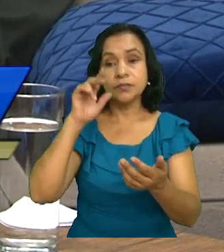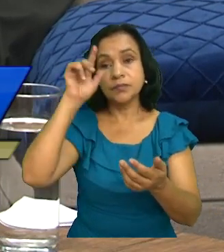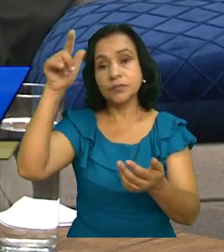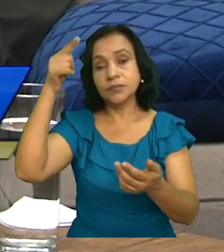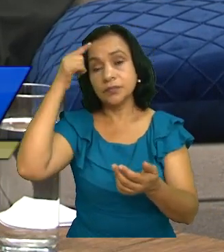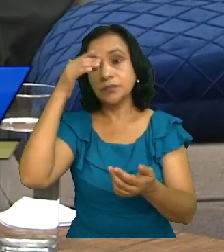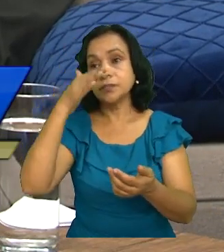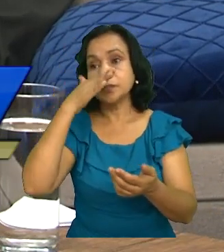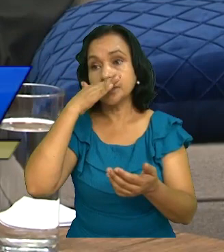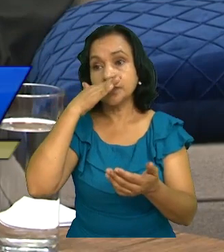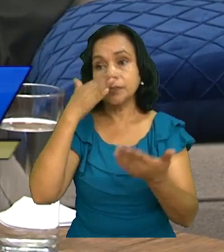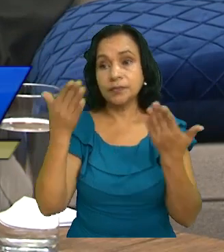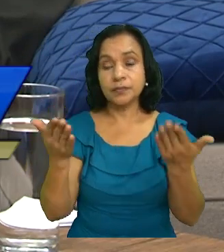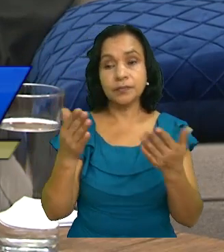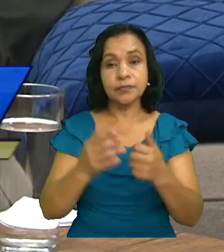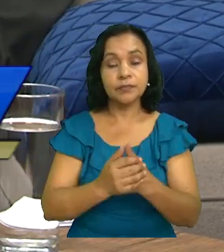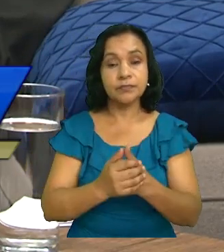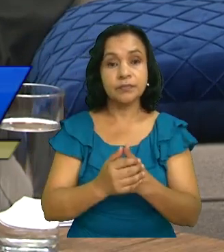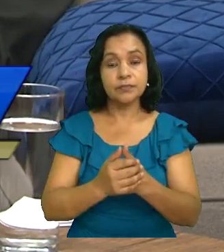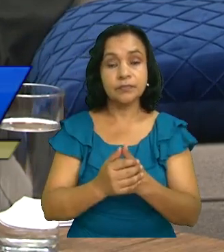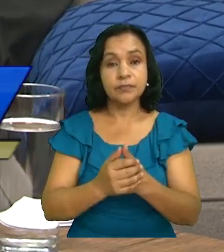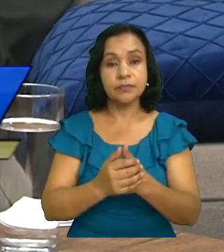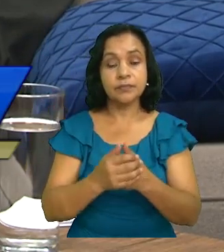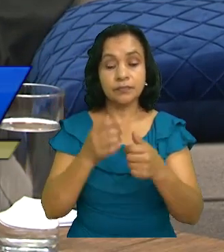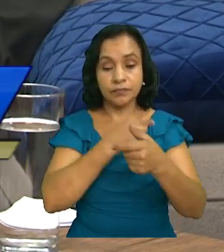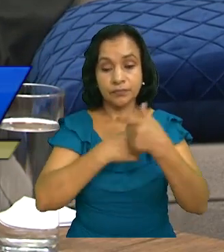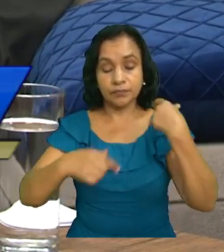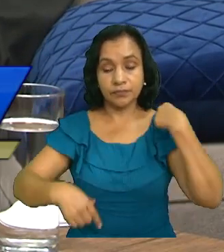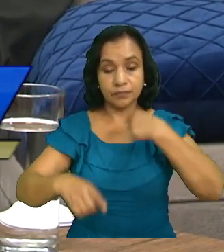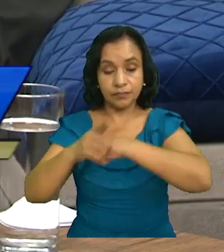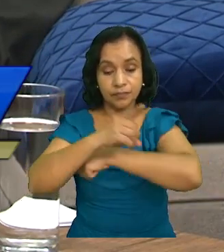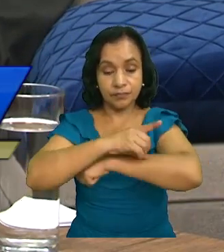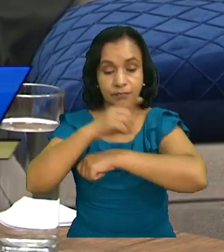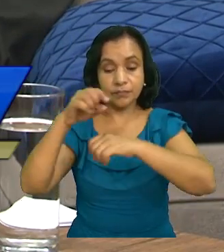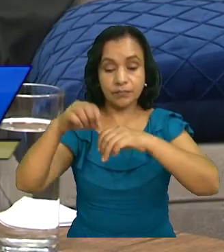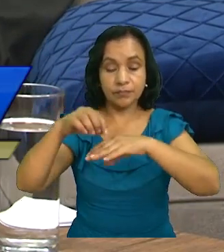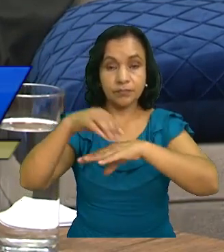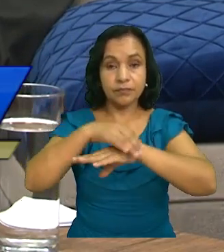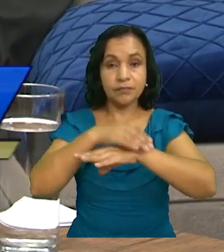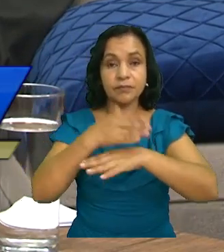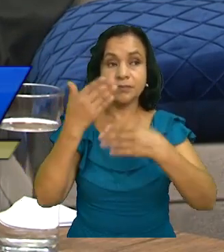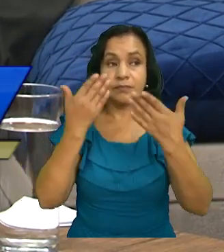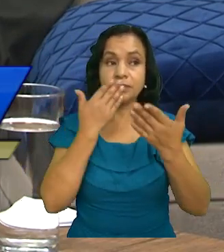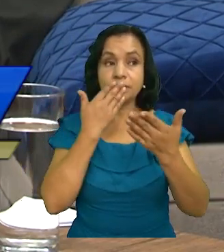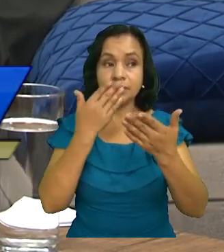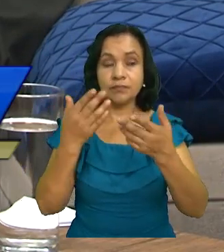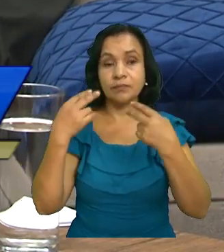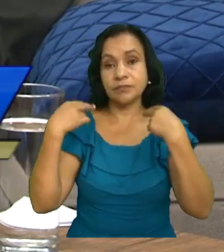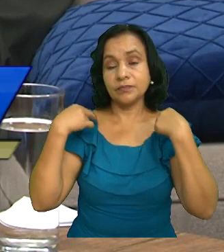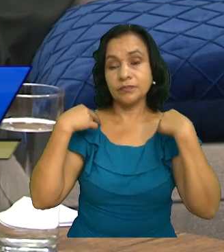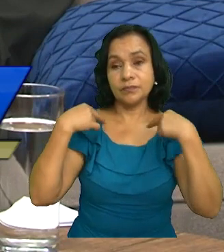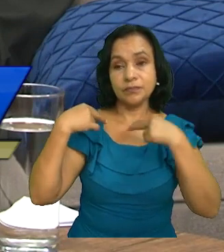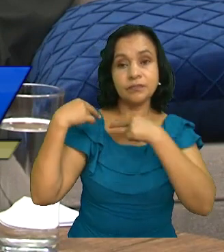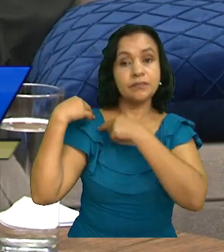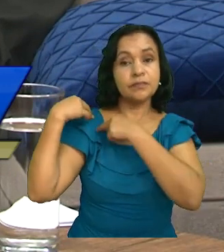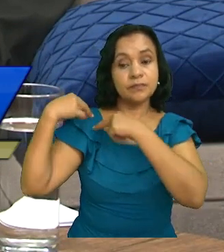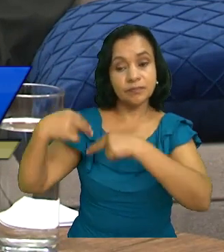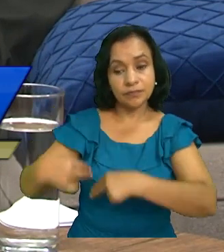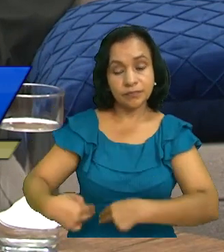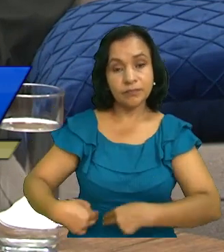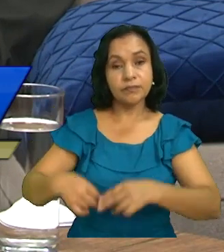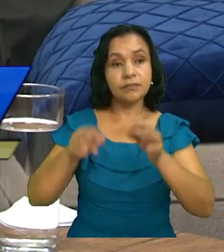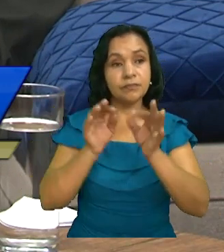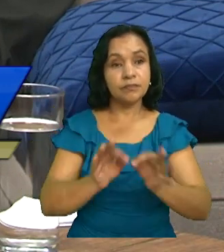del presidente Daniel y de la compañera Rosario, esos detalles de humanismo, ¿verdad?, y de gran